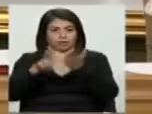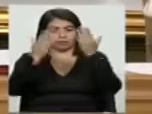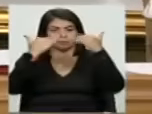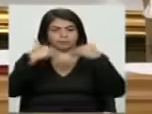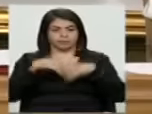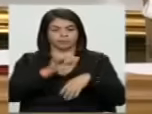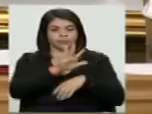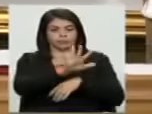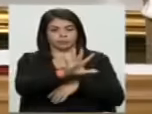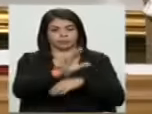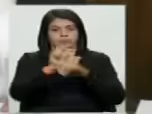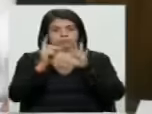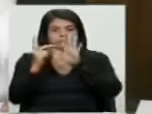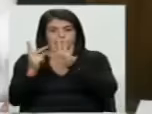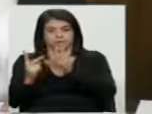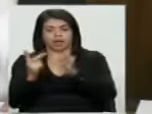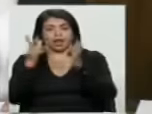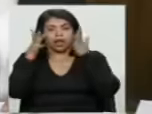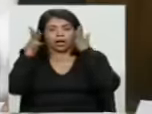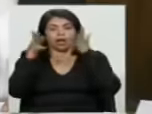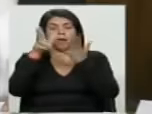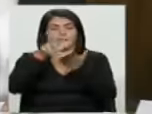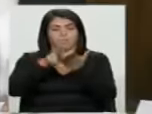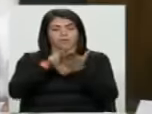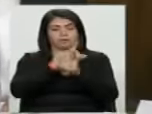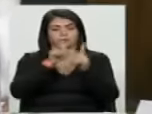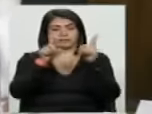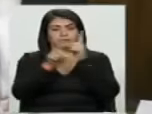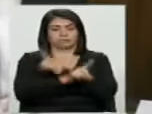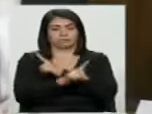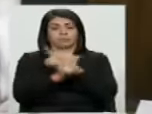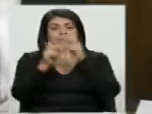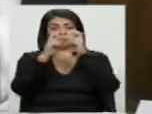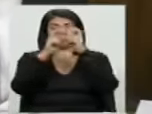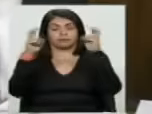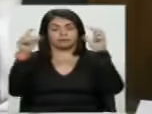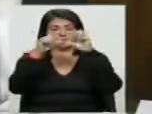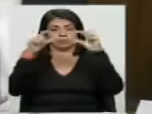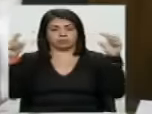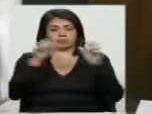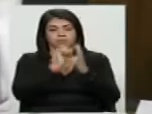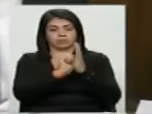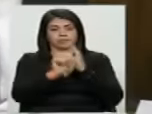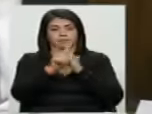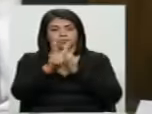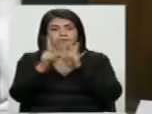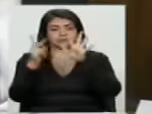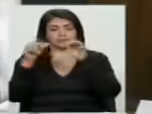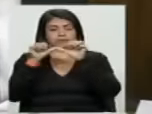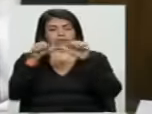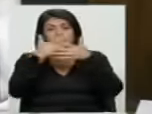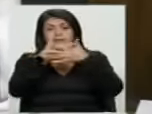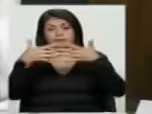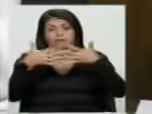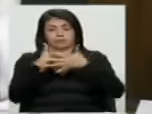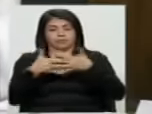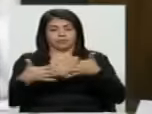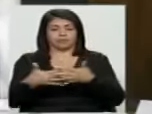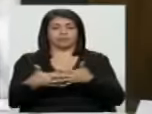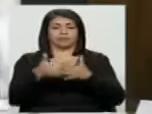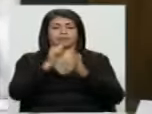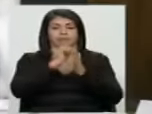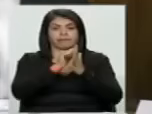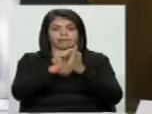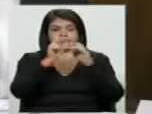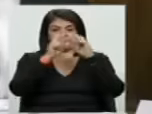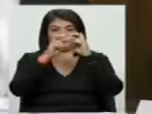Siguiente. 57. Se sugiere aprobar con modificación la denominación del epígrafe del artículo 27, quedando redactado en los siguientes